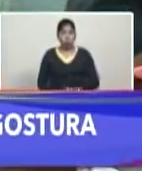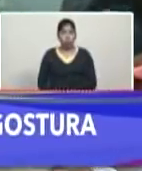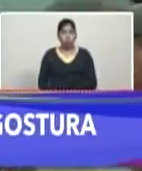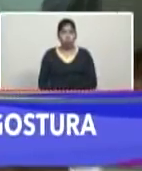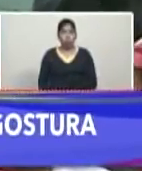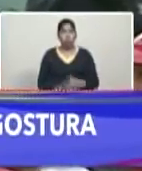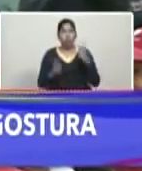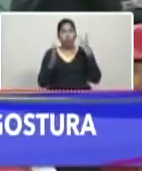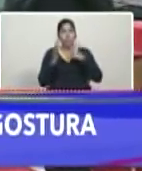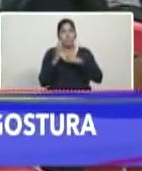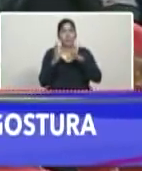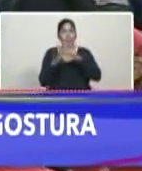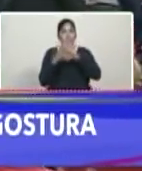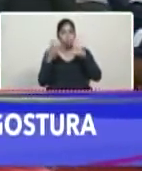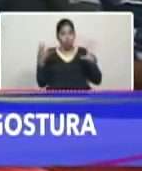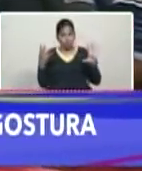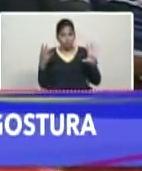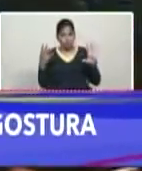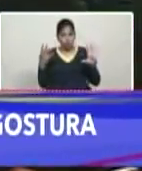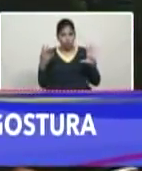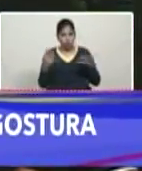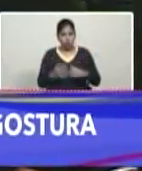año 2019,